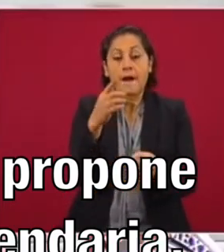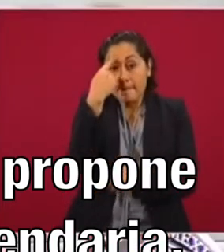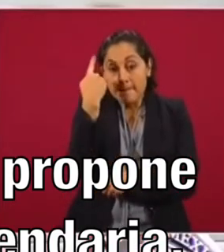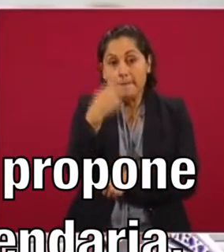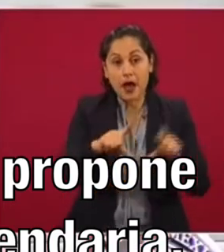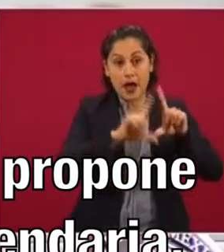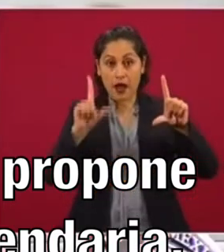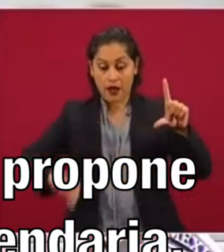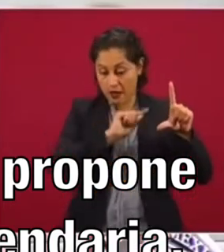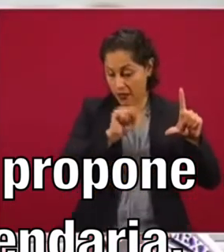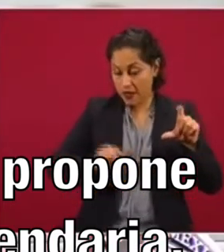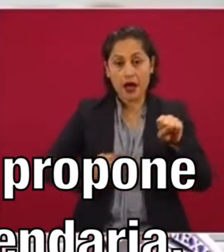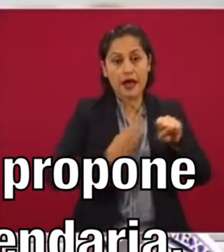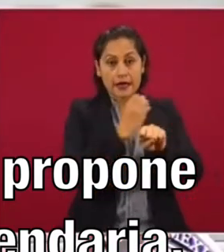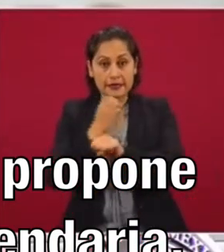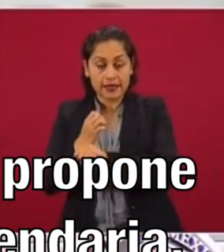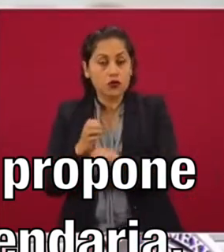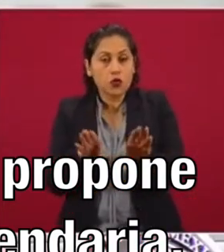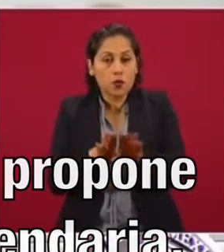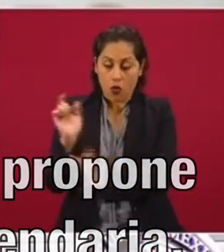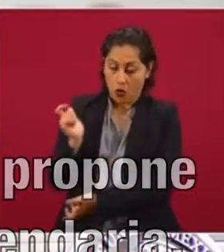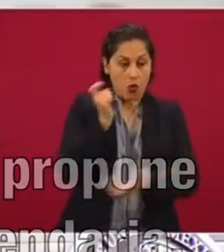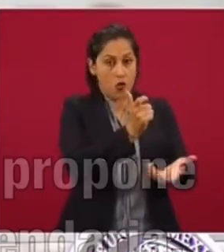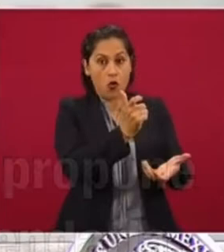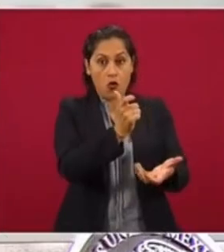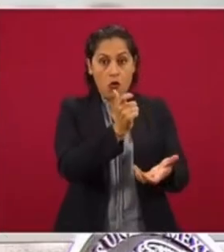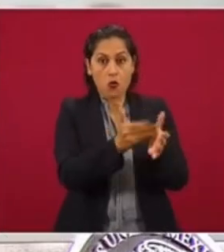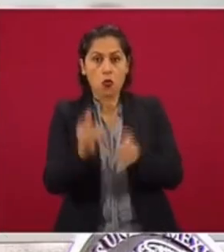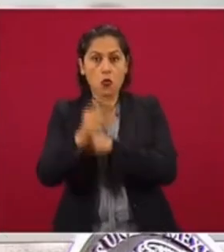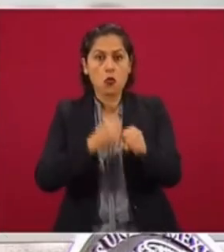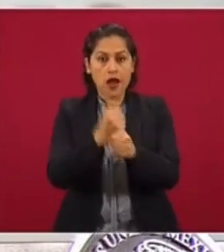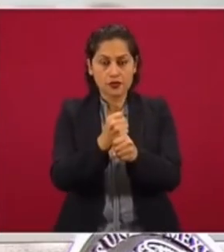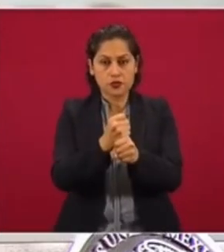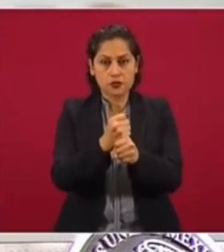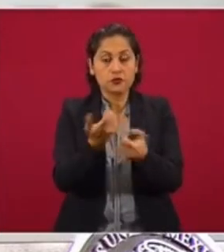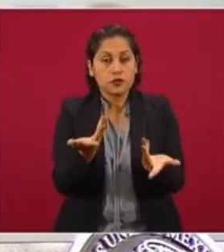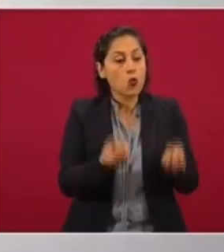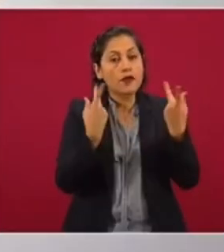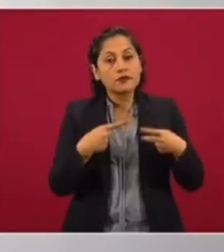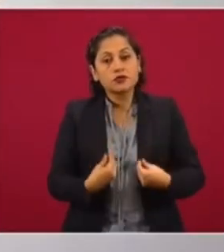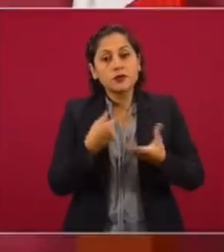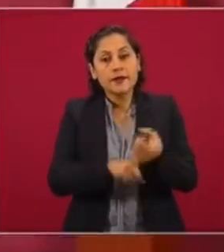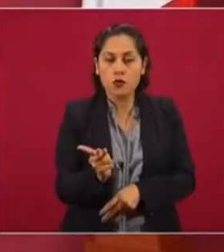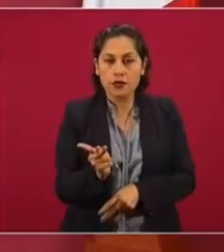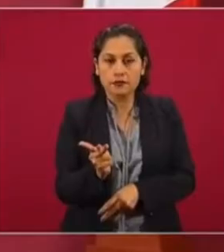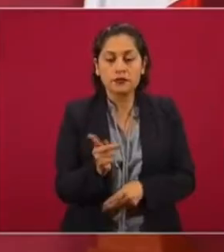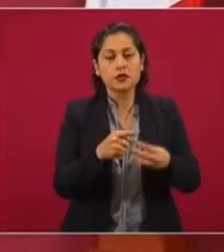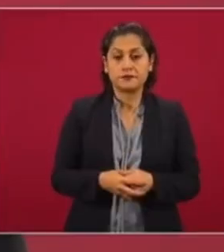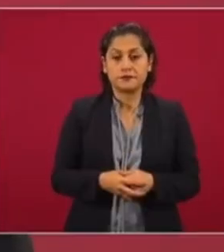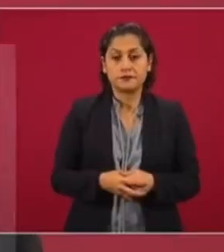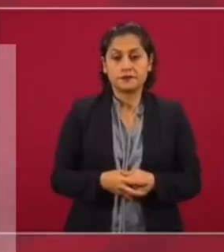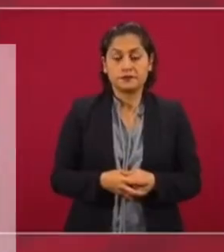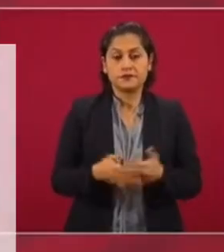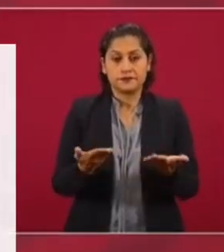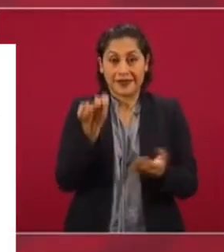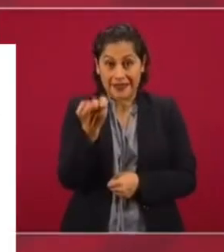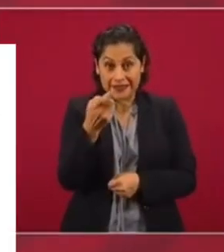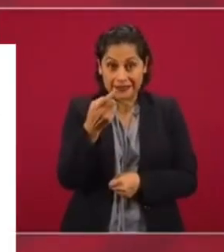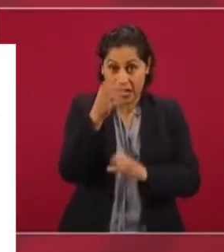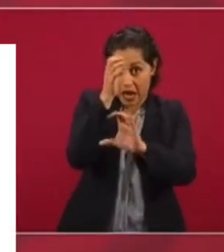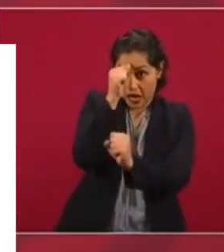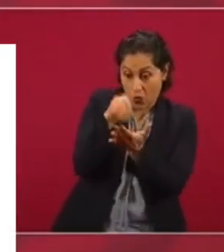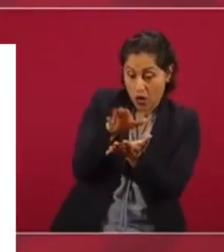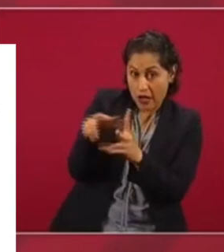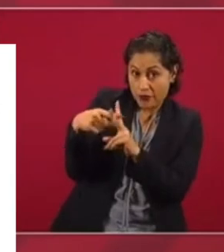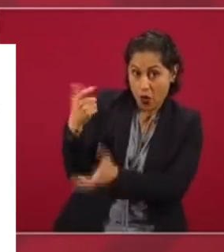entrega un monto anual de acuerdo a la población, a la pobreza y a otros parámetros. Estos acuerdos